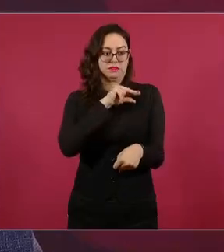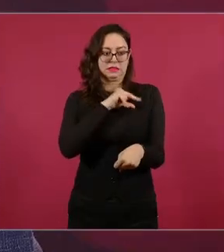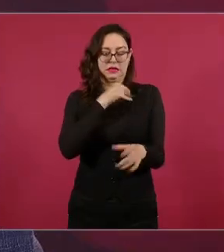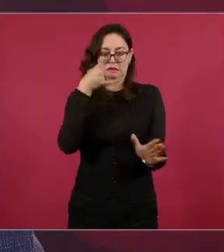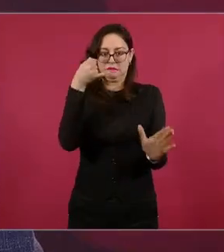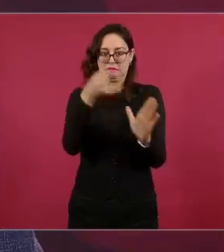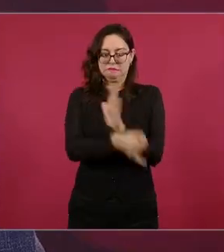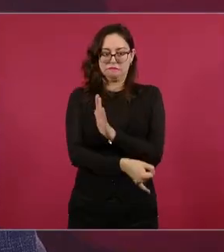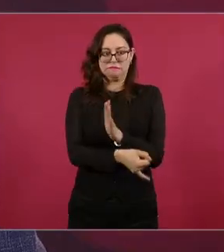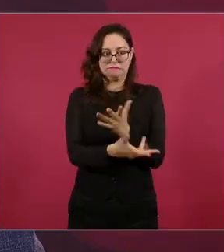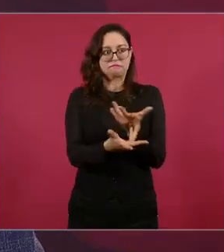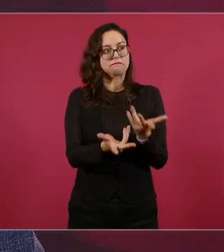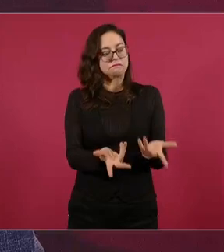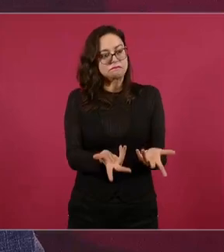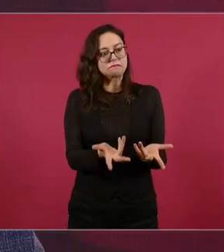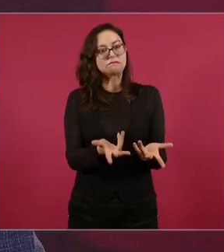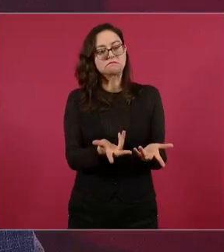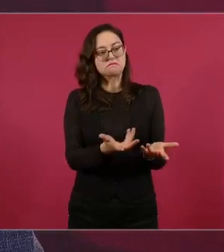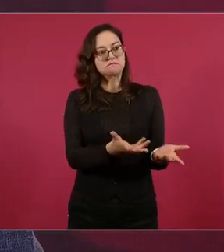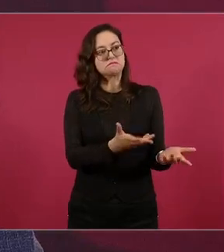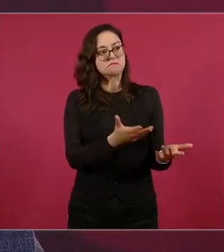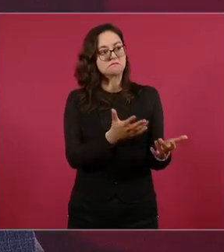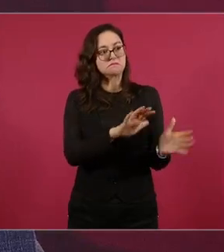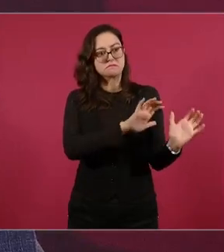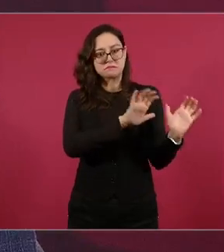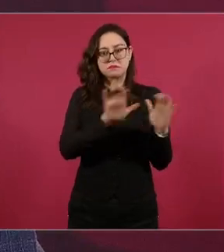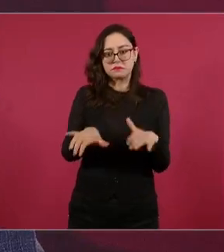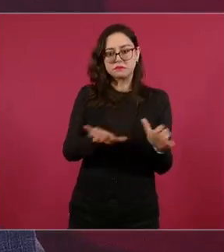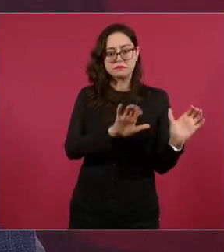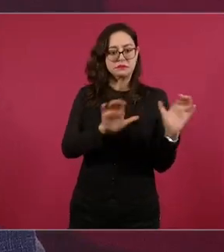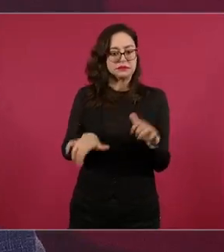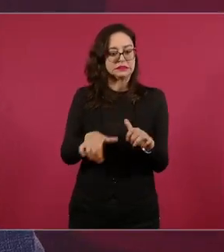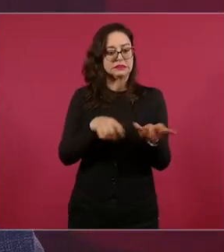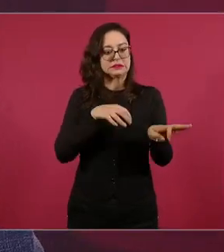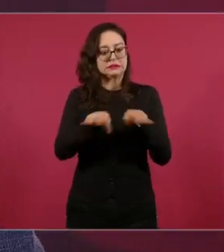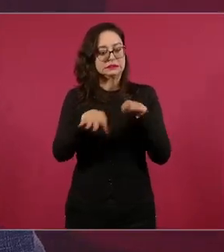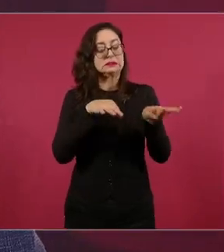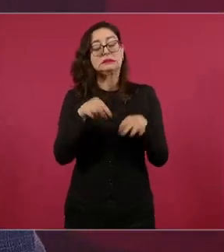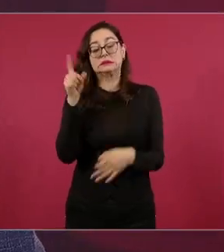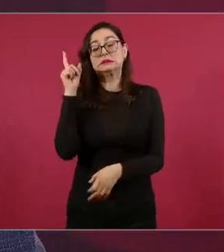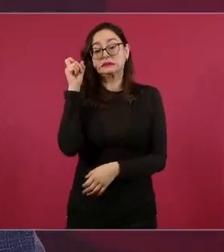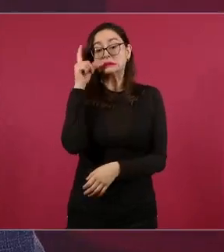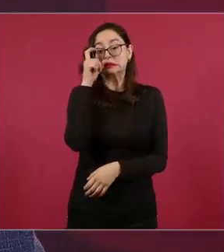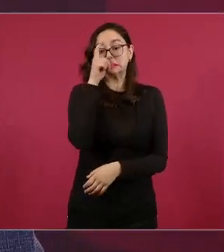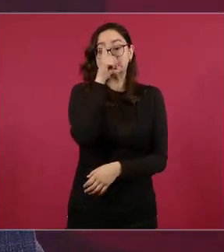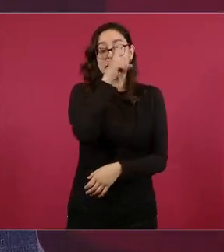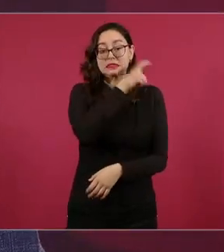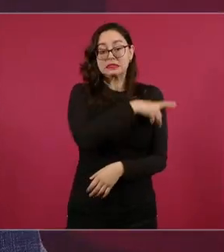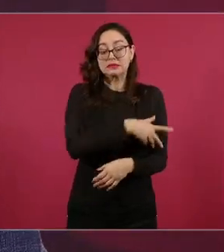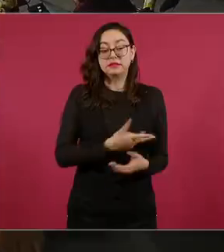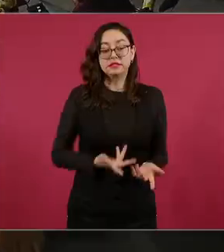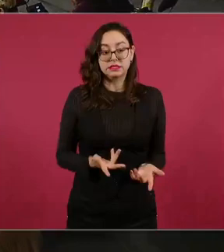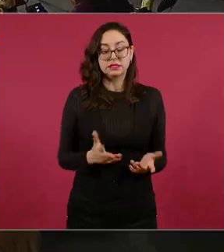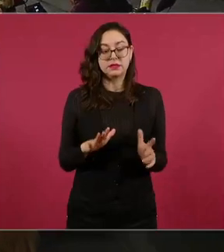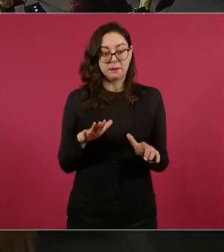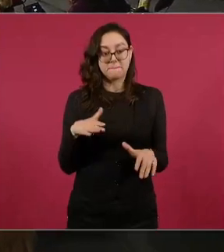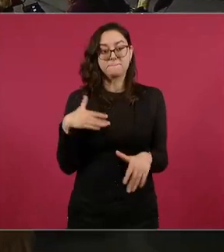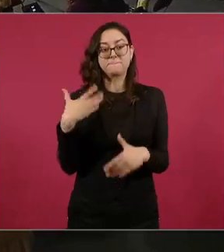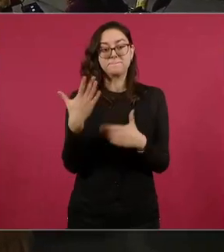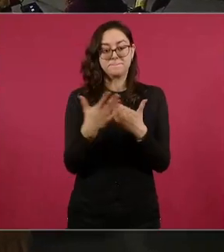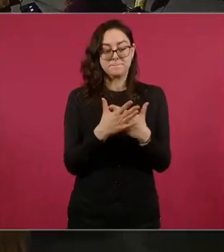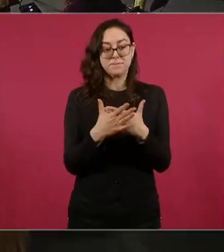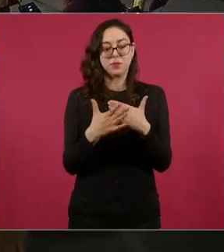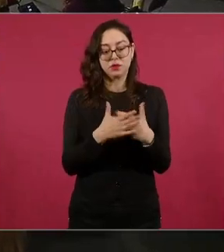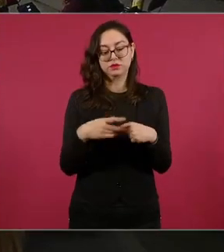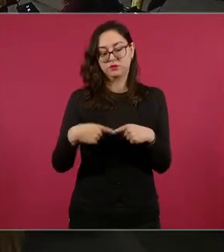reto dentro de nuestro gobierno y los que se harán contratados en particular